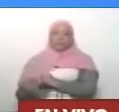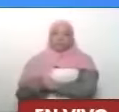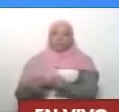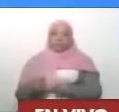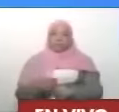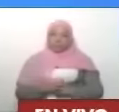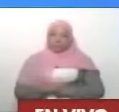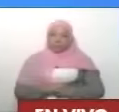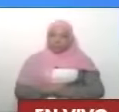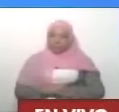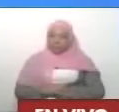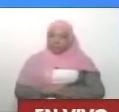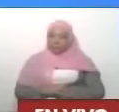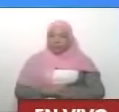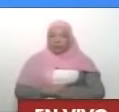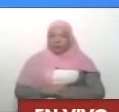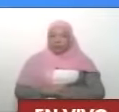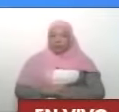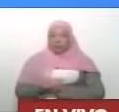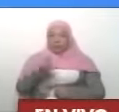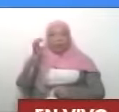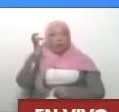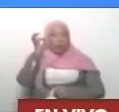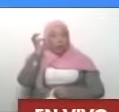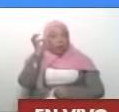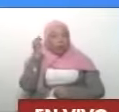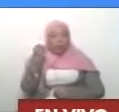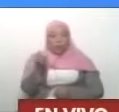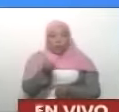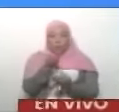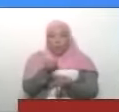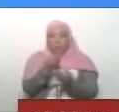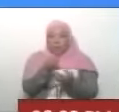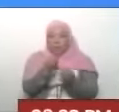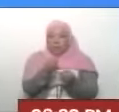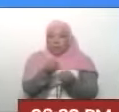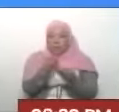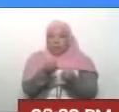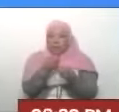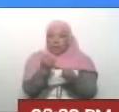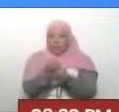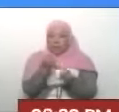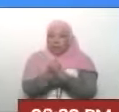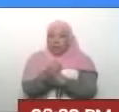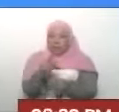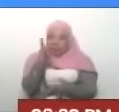fíjate, aquí está Génesis viendo los mensajes que le llegan.